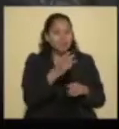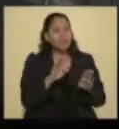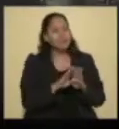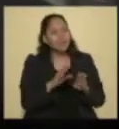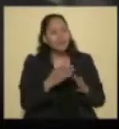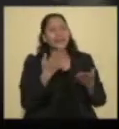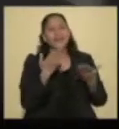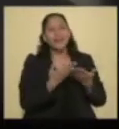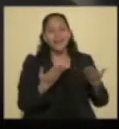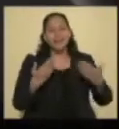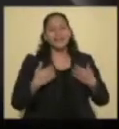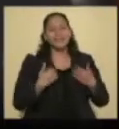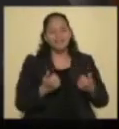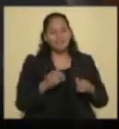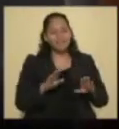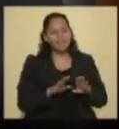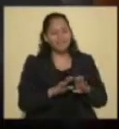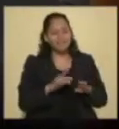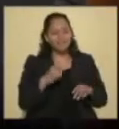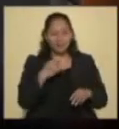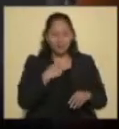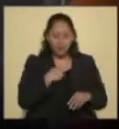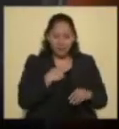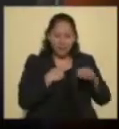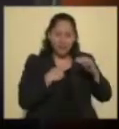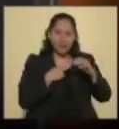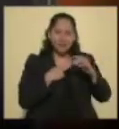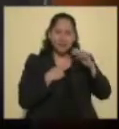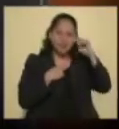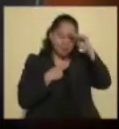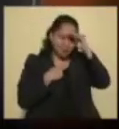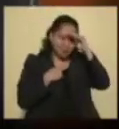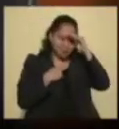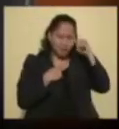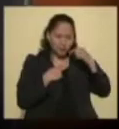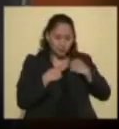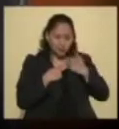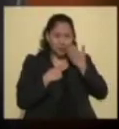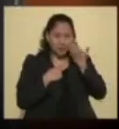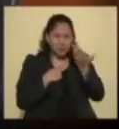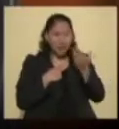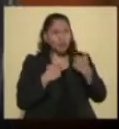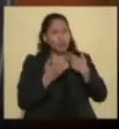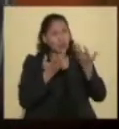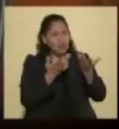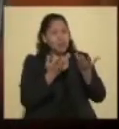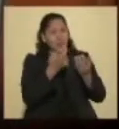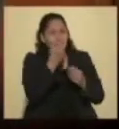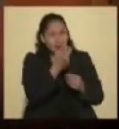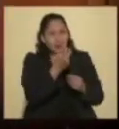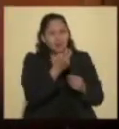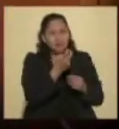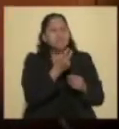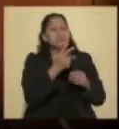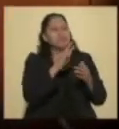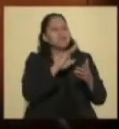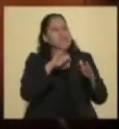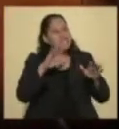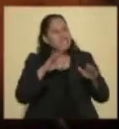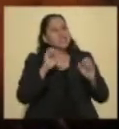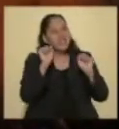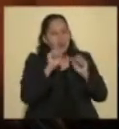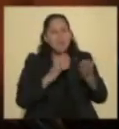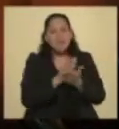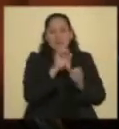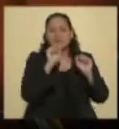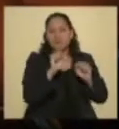cabe duda que cuando uno piensa y quiere algo, desea algo intensamente, se convierte en realidad.